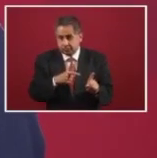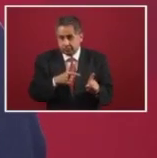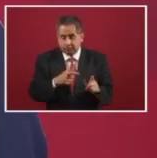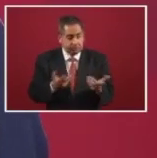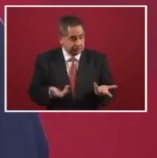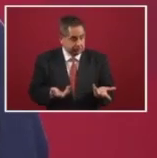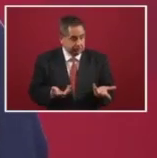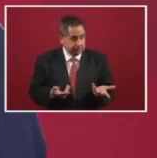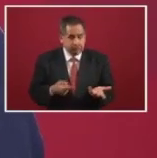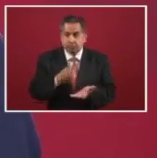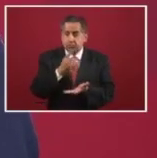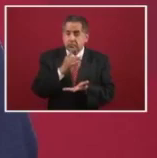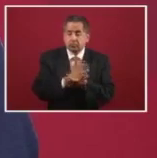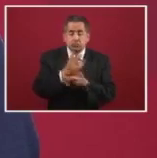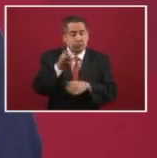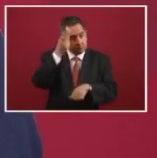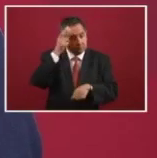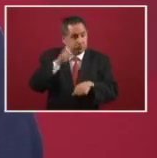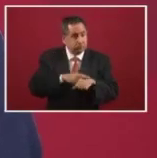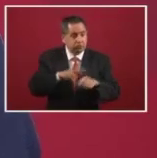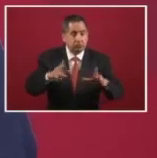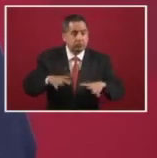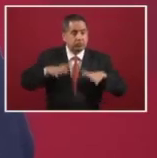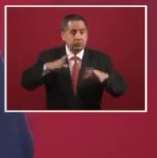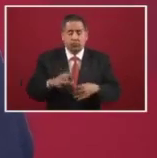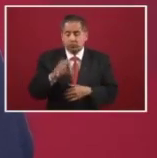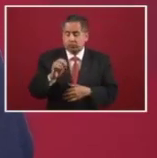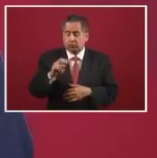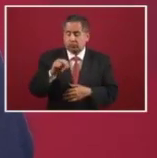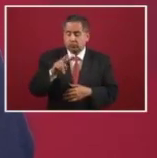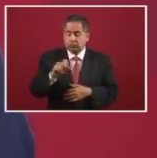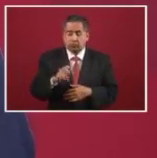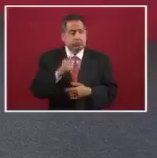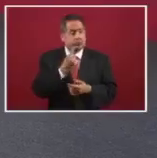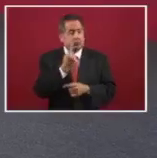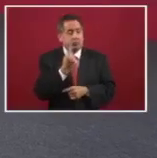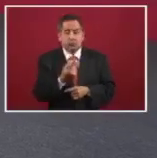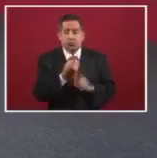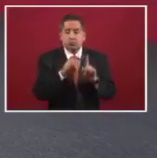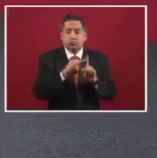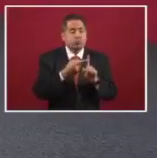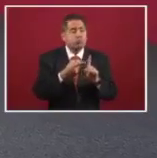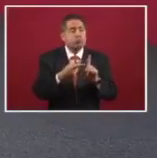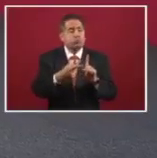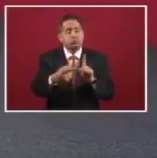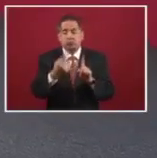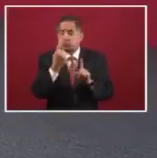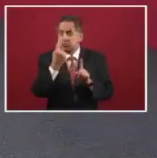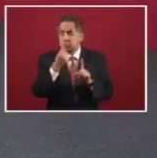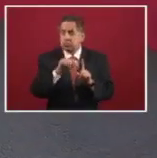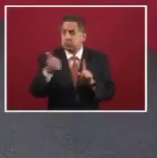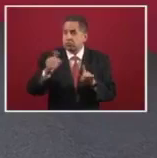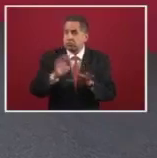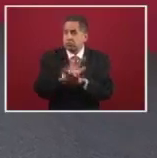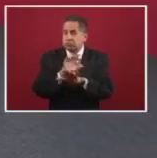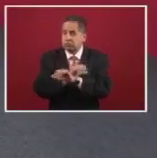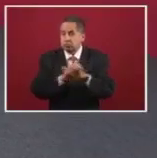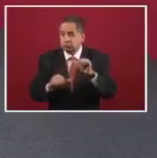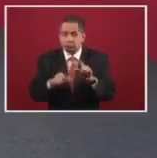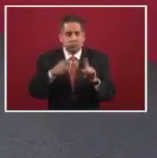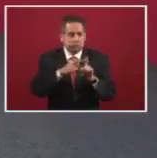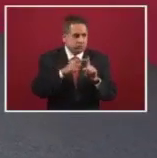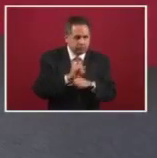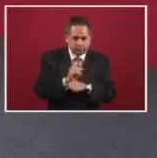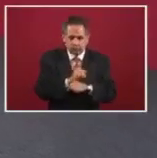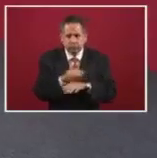y ha sido el único director desde su creación, y es el instituto que mide lo de la pobreza,